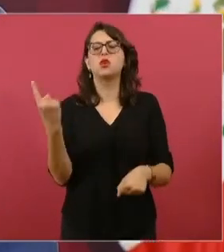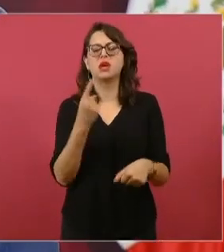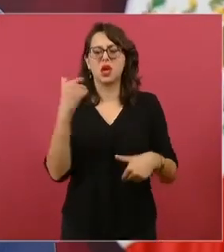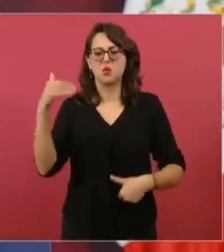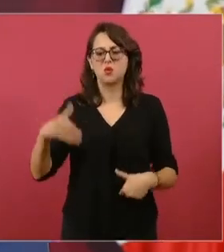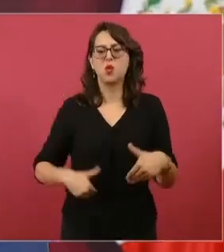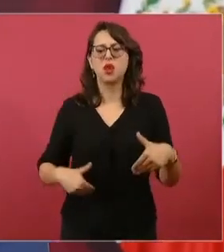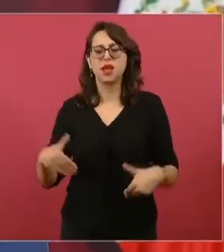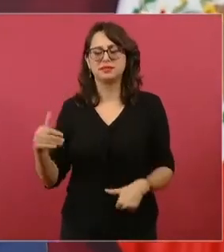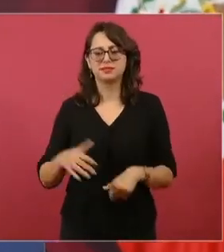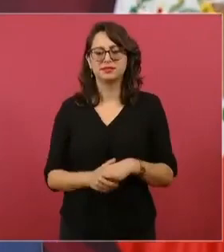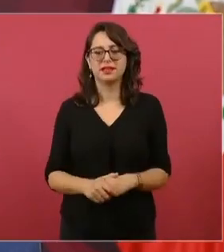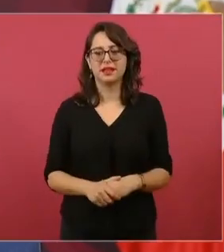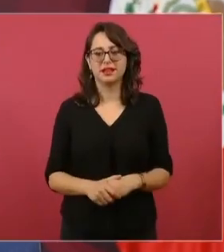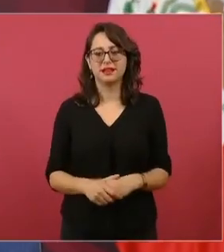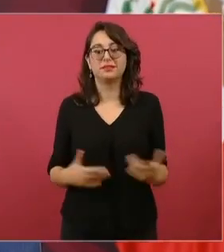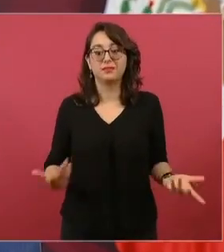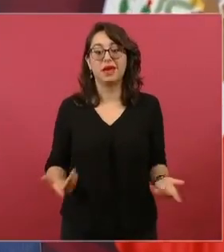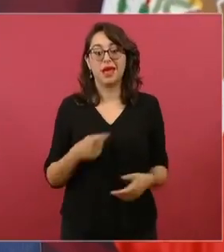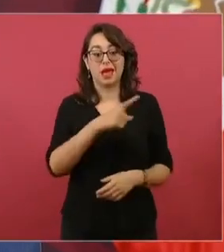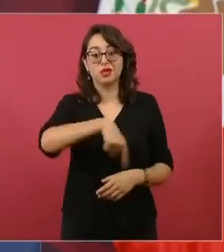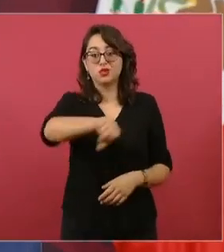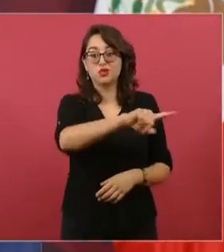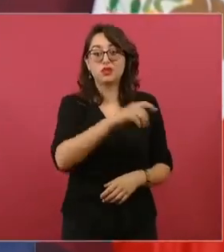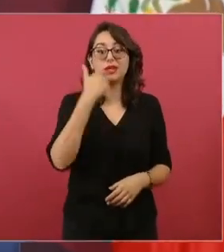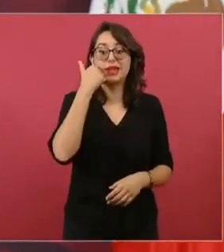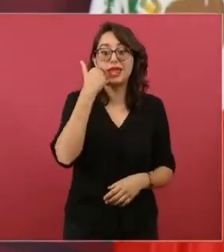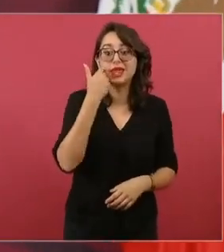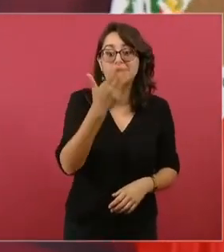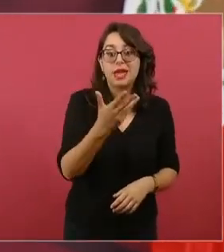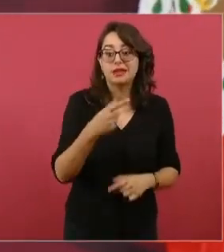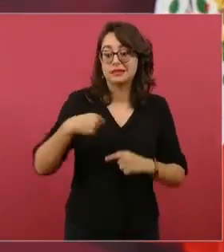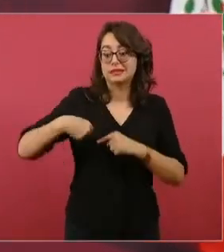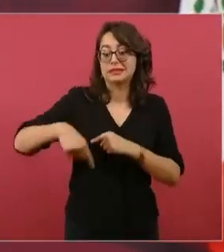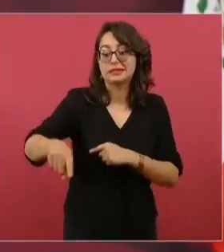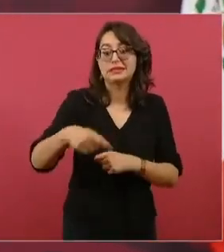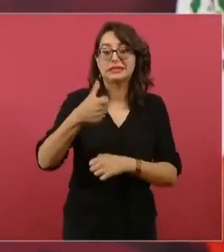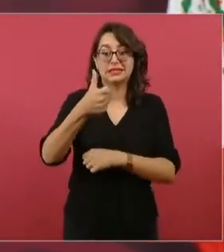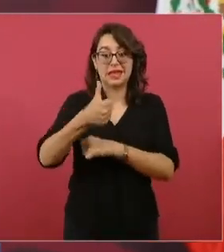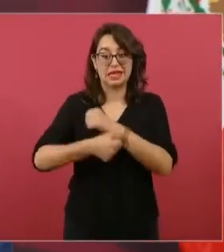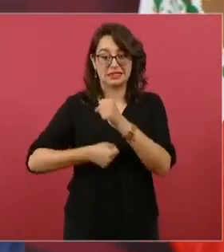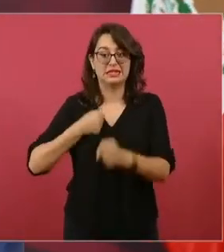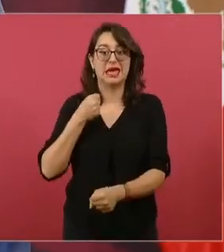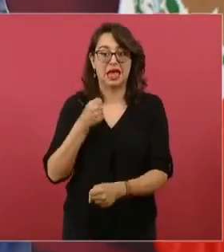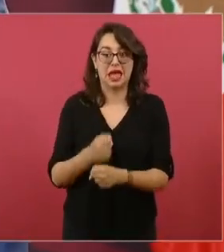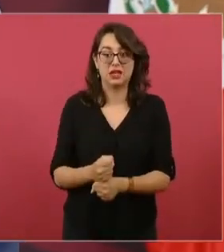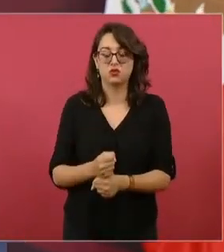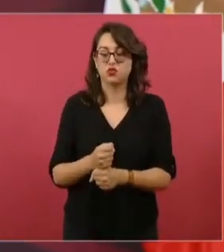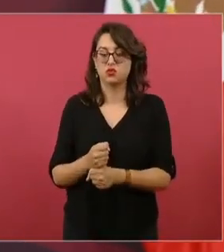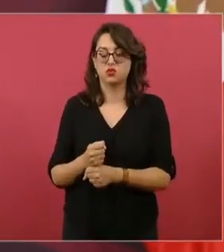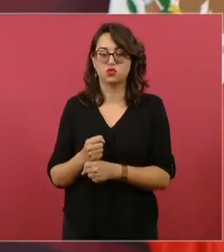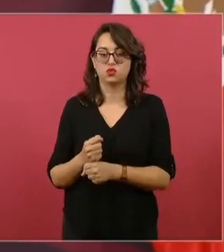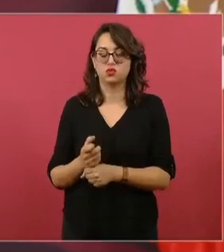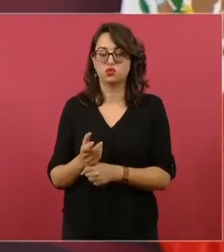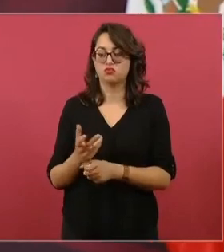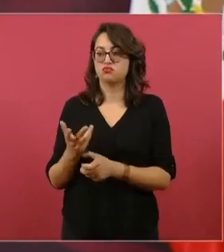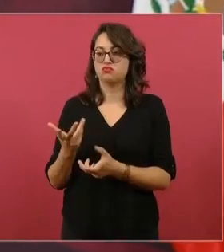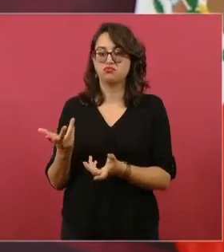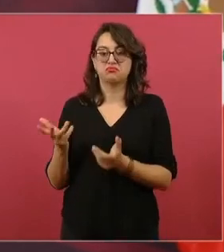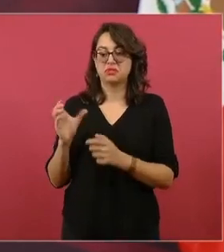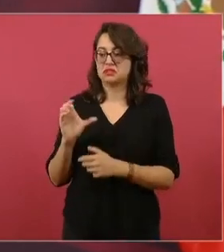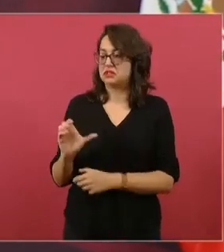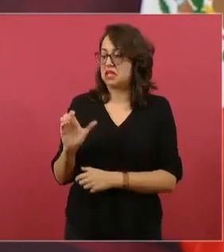Que al final de este gobierno la Comisión Federal estuviese generando